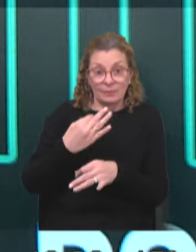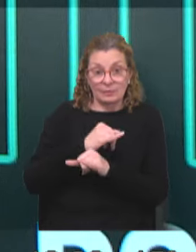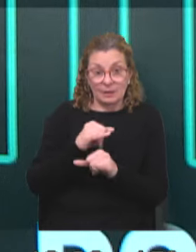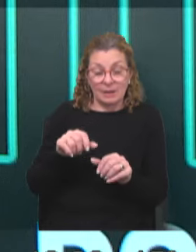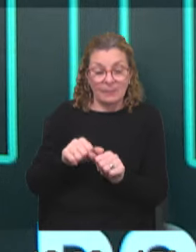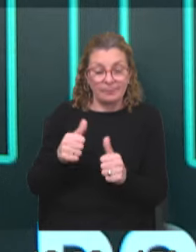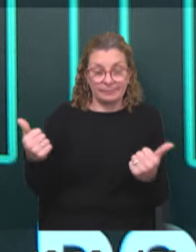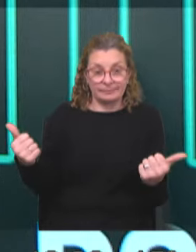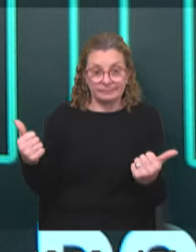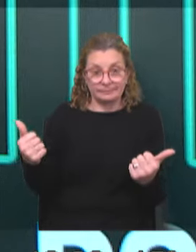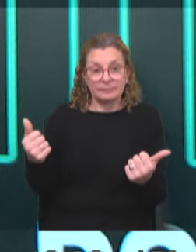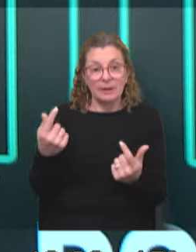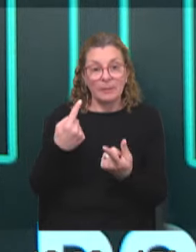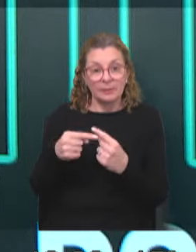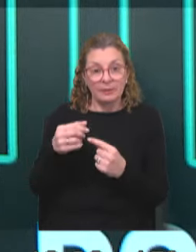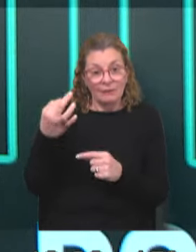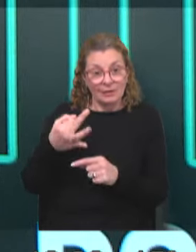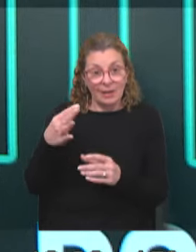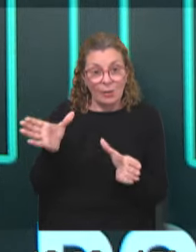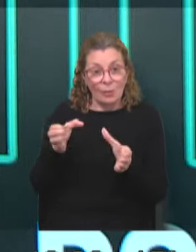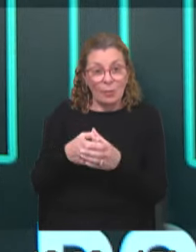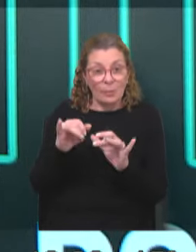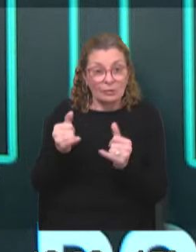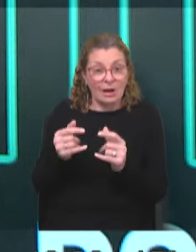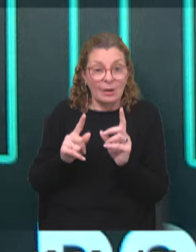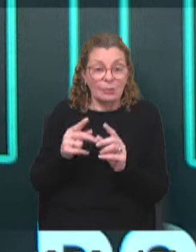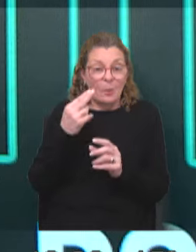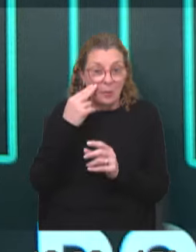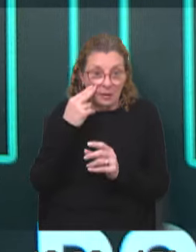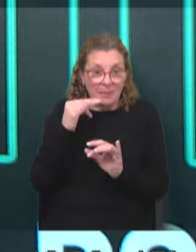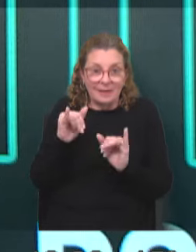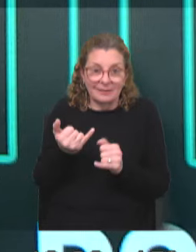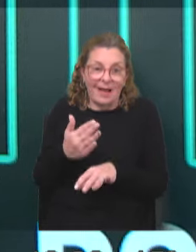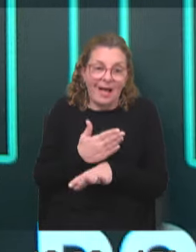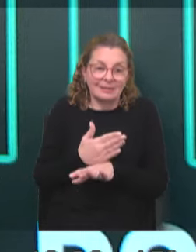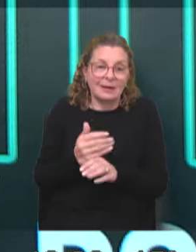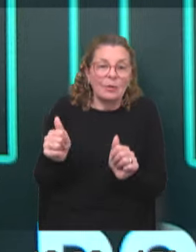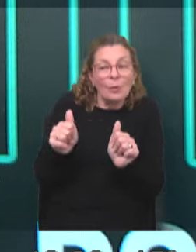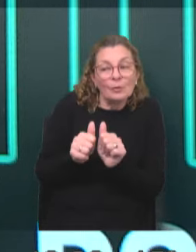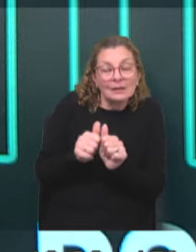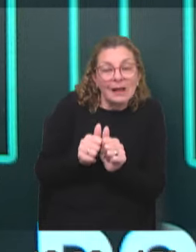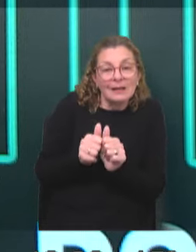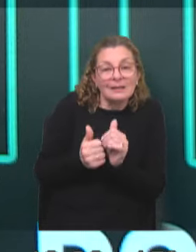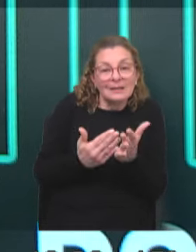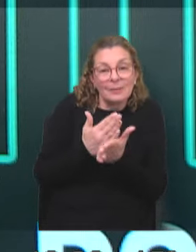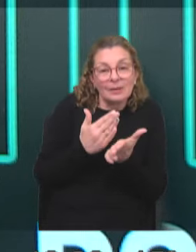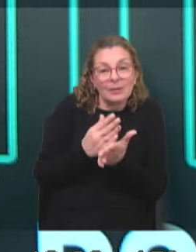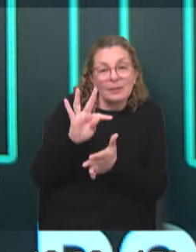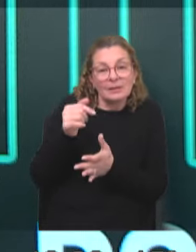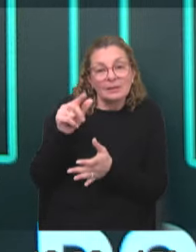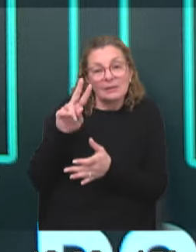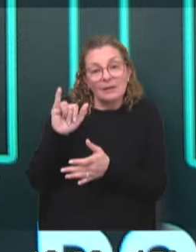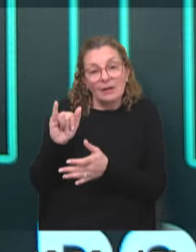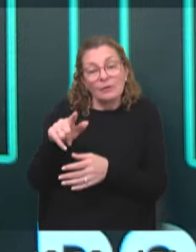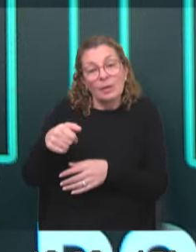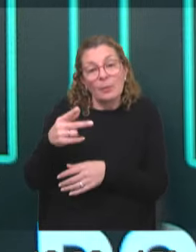romperse No pero en realidad era un grupo que ya tenía algunas fisuras porque lo que lo unía inicialmente era talv después fue